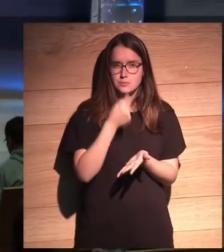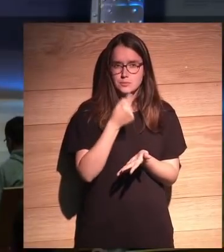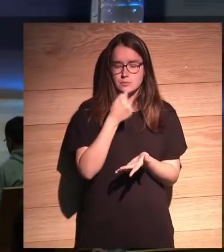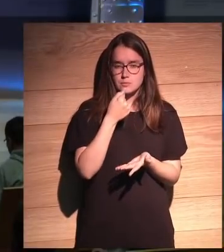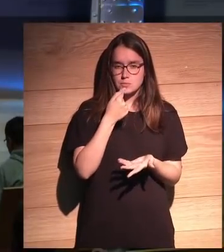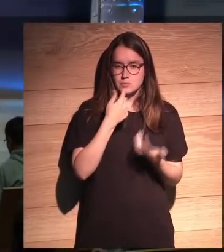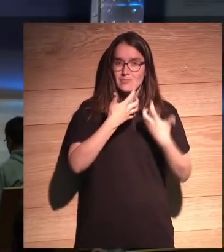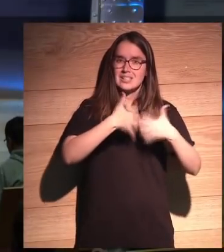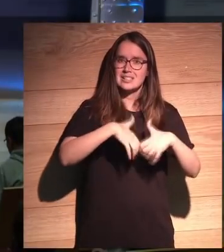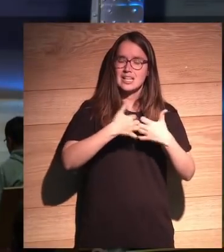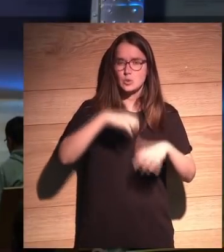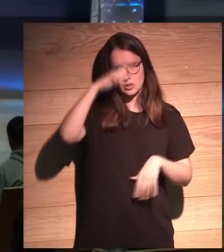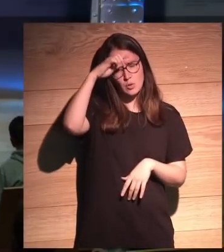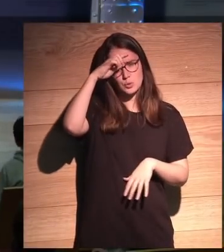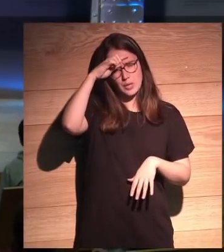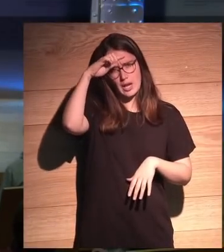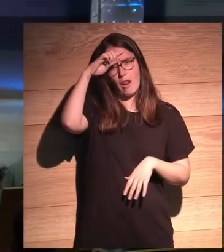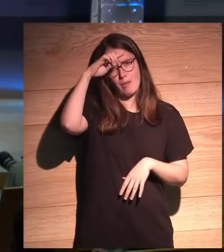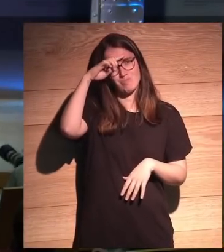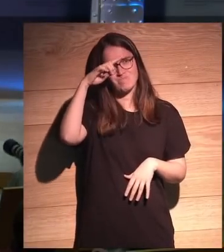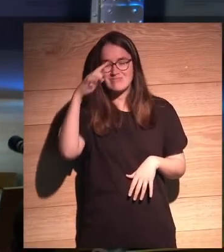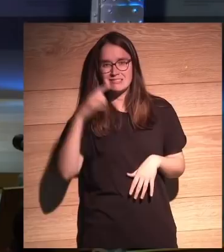llamamos la industria cultural, ¿no?